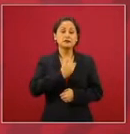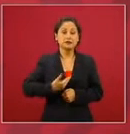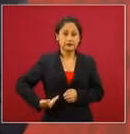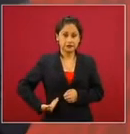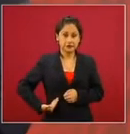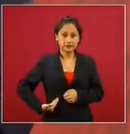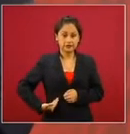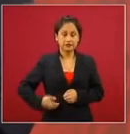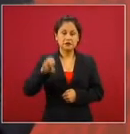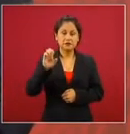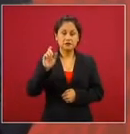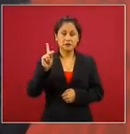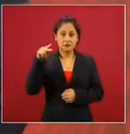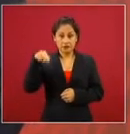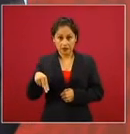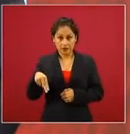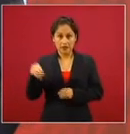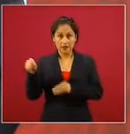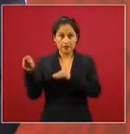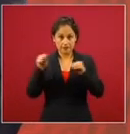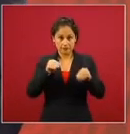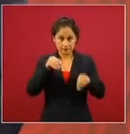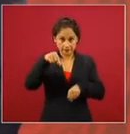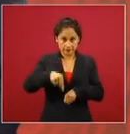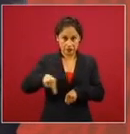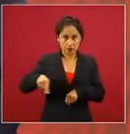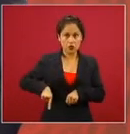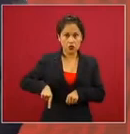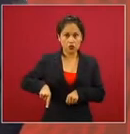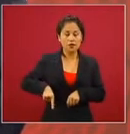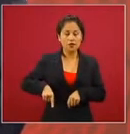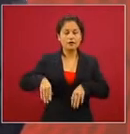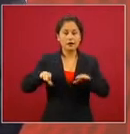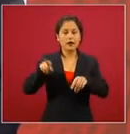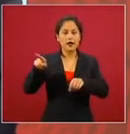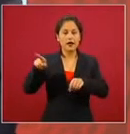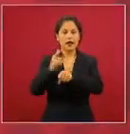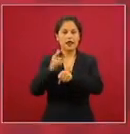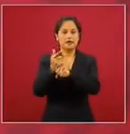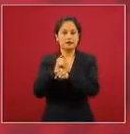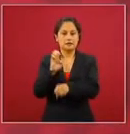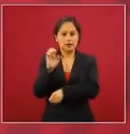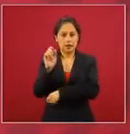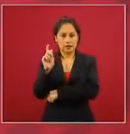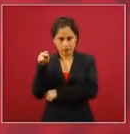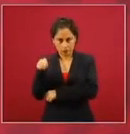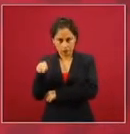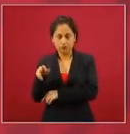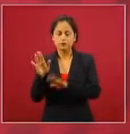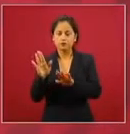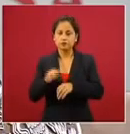y es todavía el licenciado Peña Nieto, y es todavía